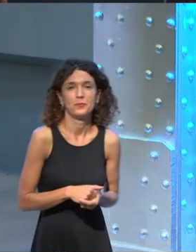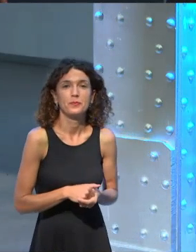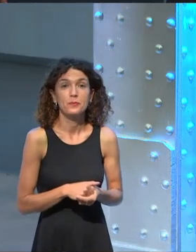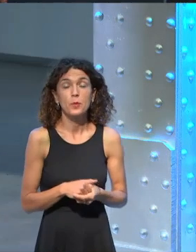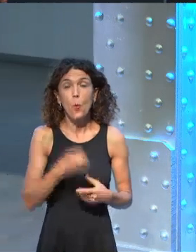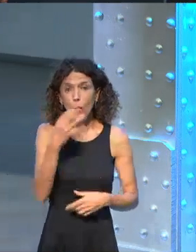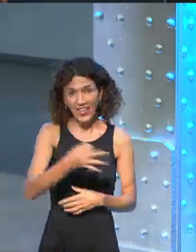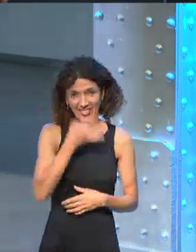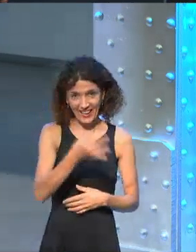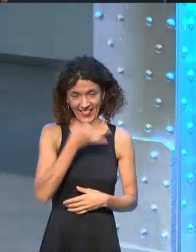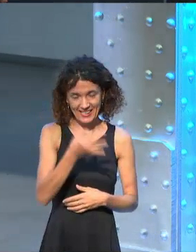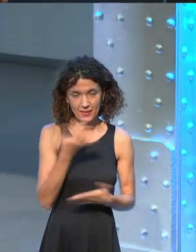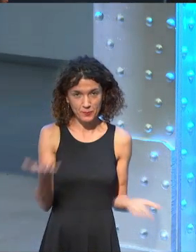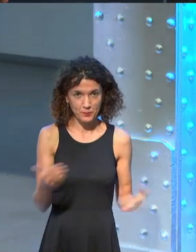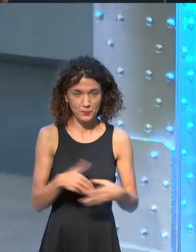Muy buenas tardes.